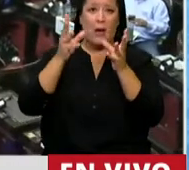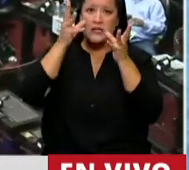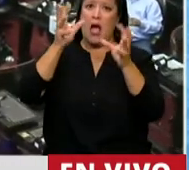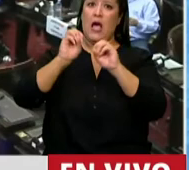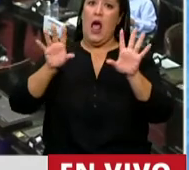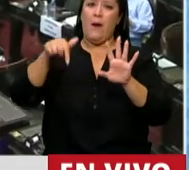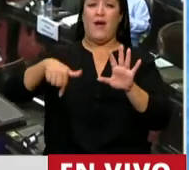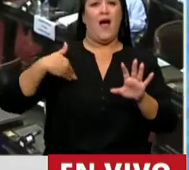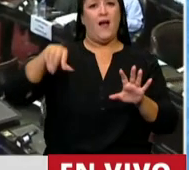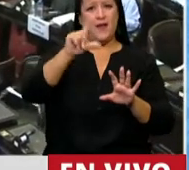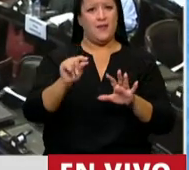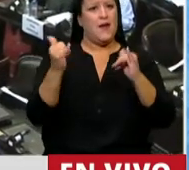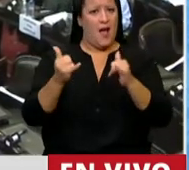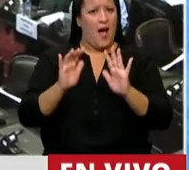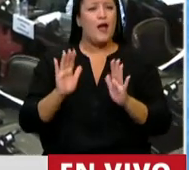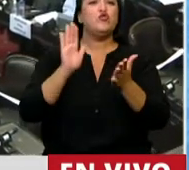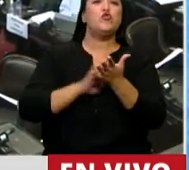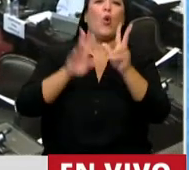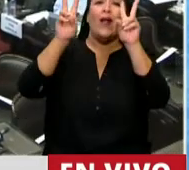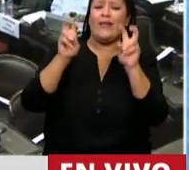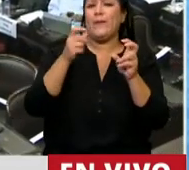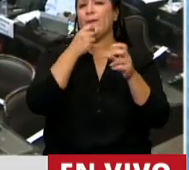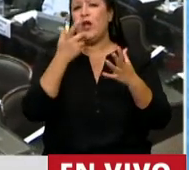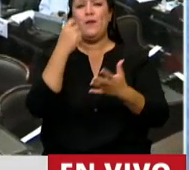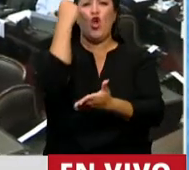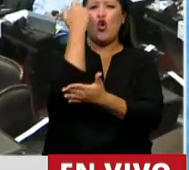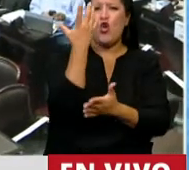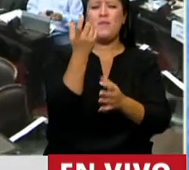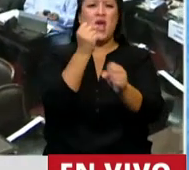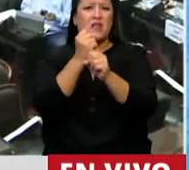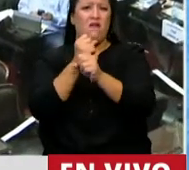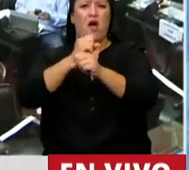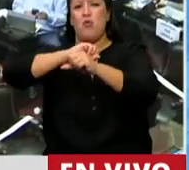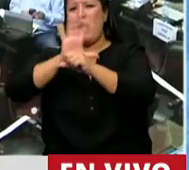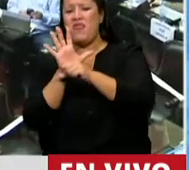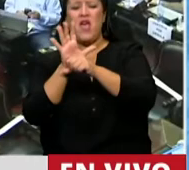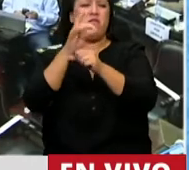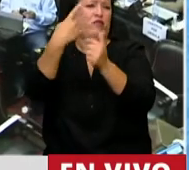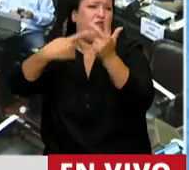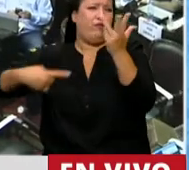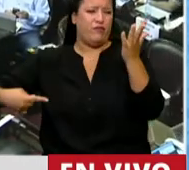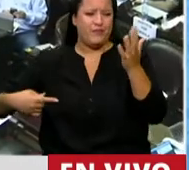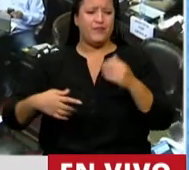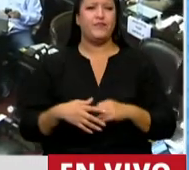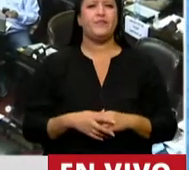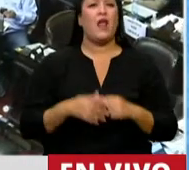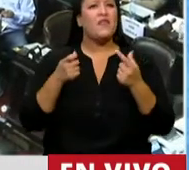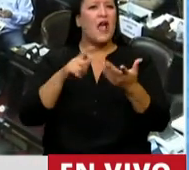argentinos tenemos, sobre todo en materia económica, de empleo, de pandemia, etc.